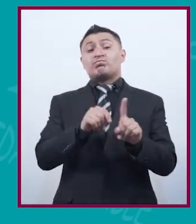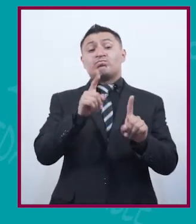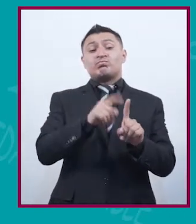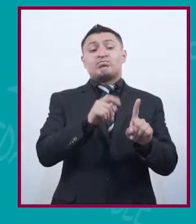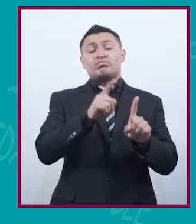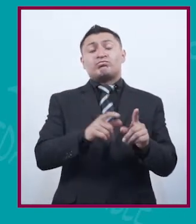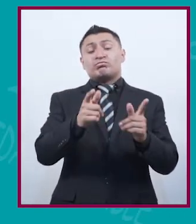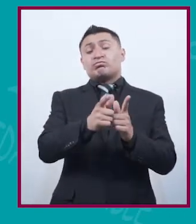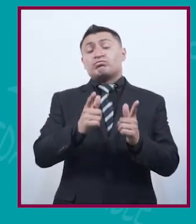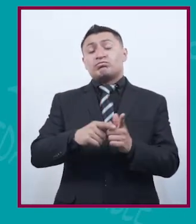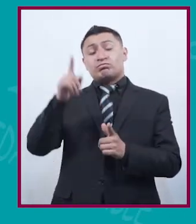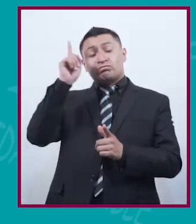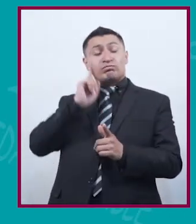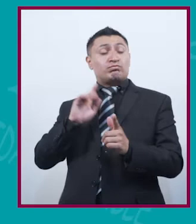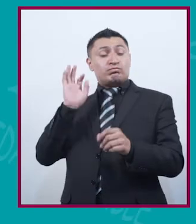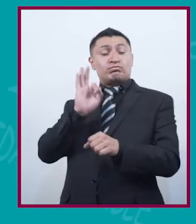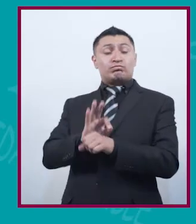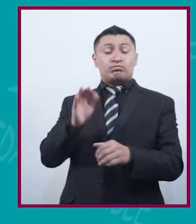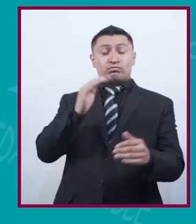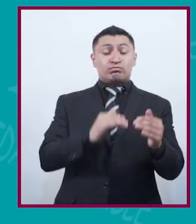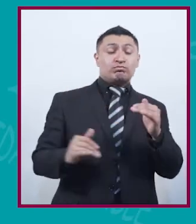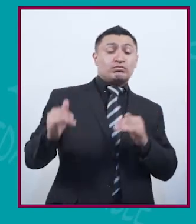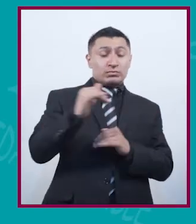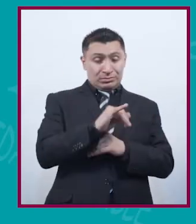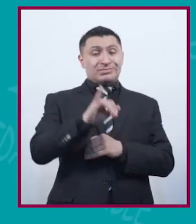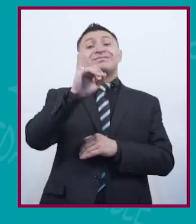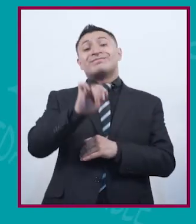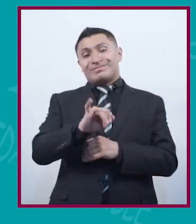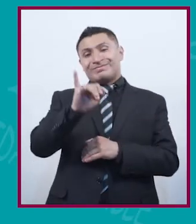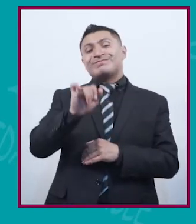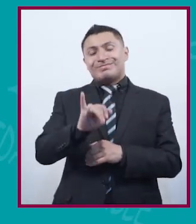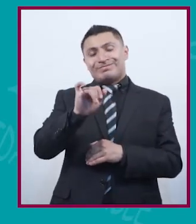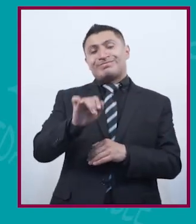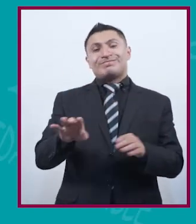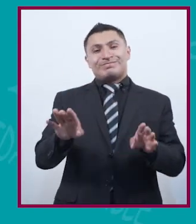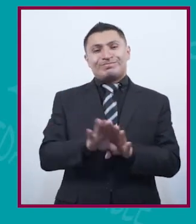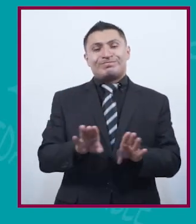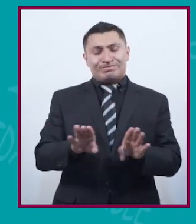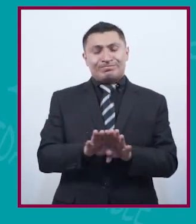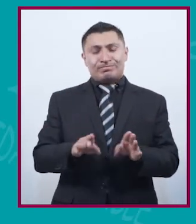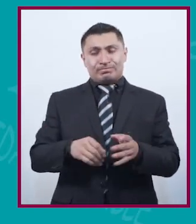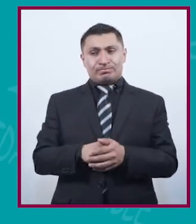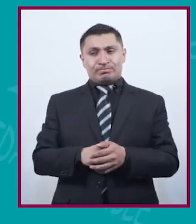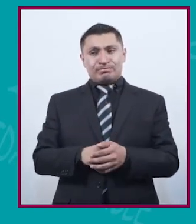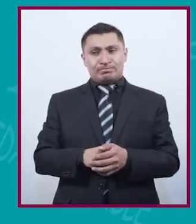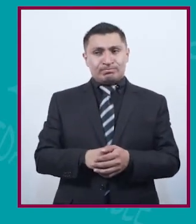los feminismos burgueses, ¿no? Quienes sí, en efecto,